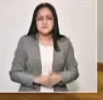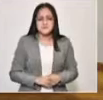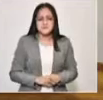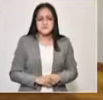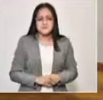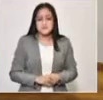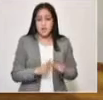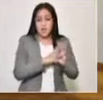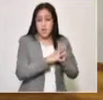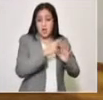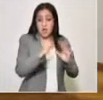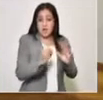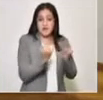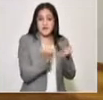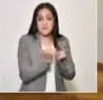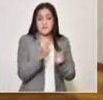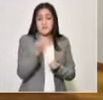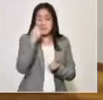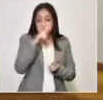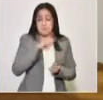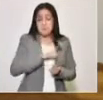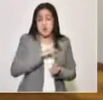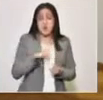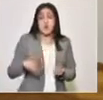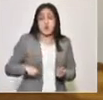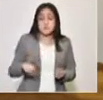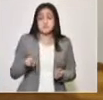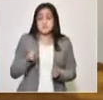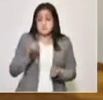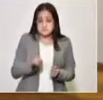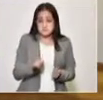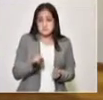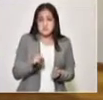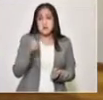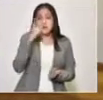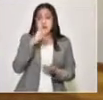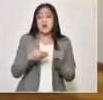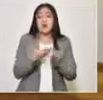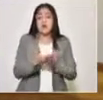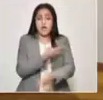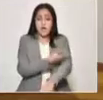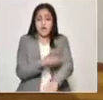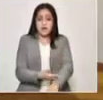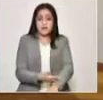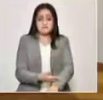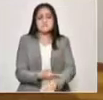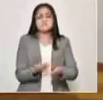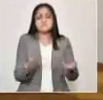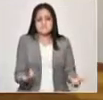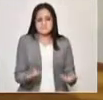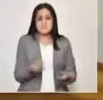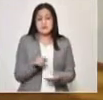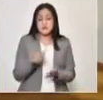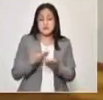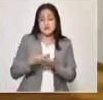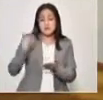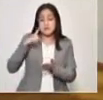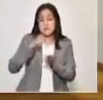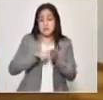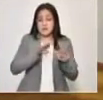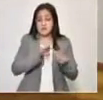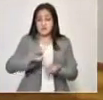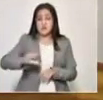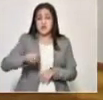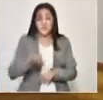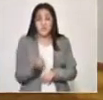Que presenten un mea culpa bien presentado por los hechos de